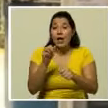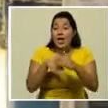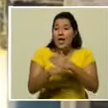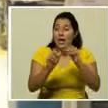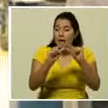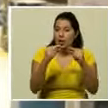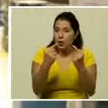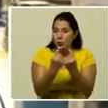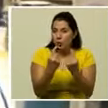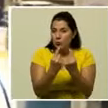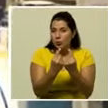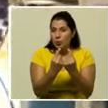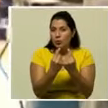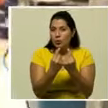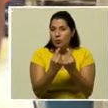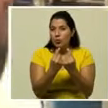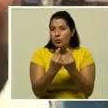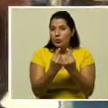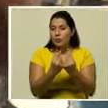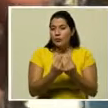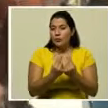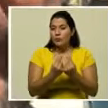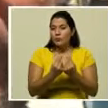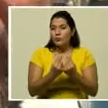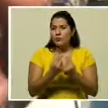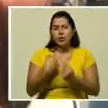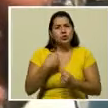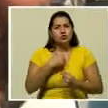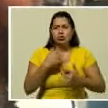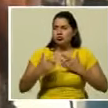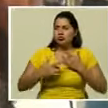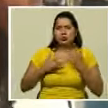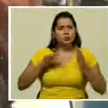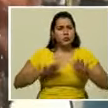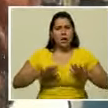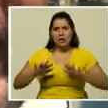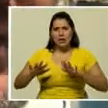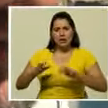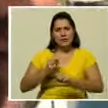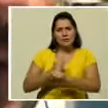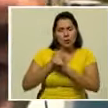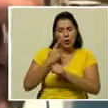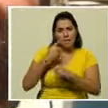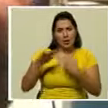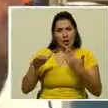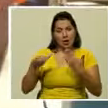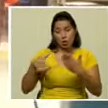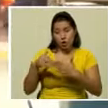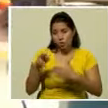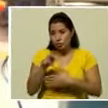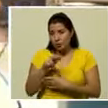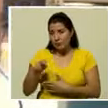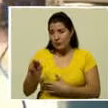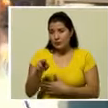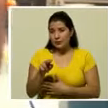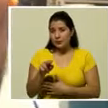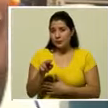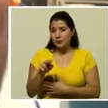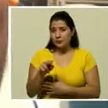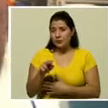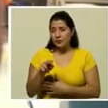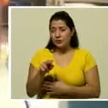como nuestra tranquilidad o un mensaje de tranquilidad para nuestros clientes. Los